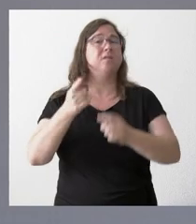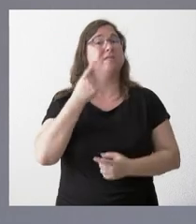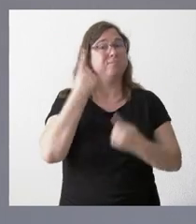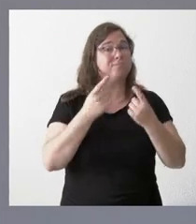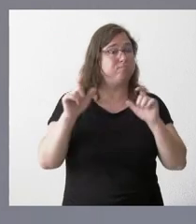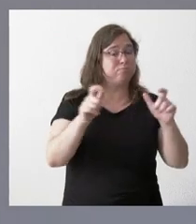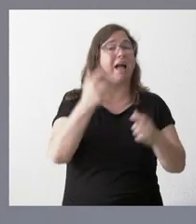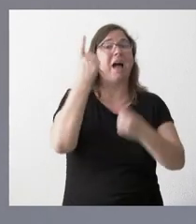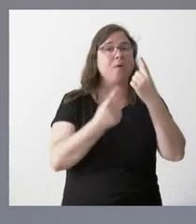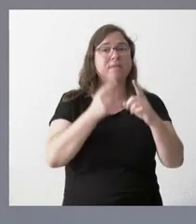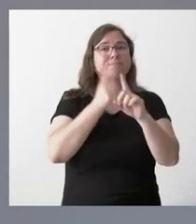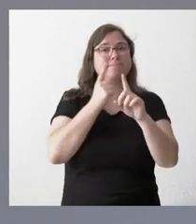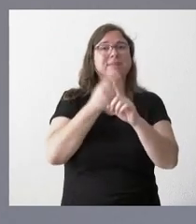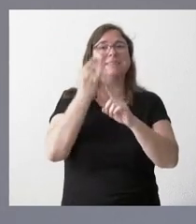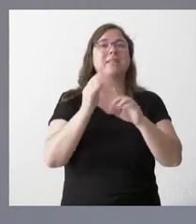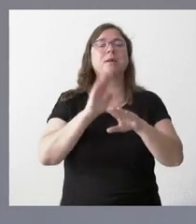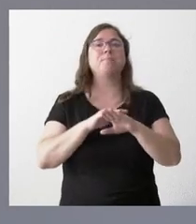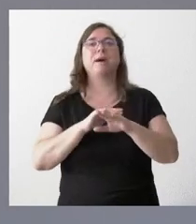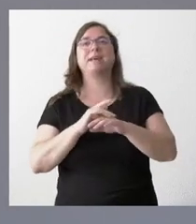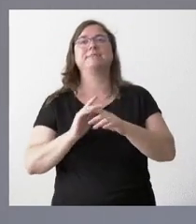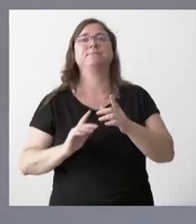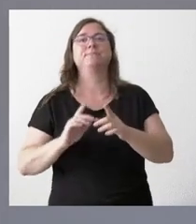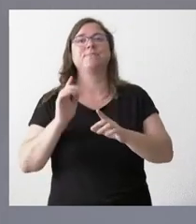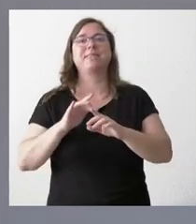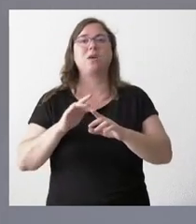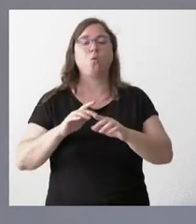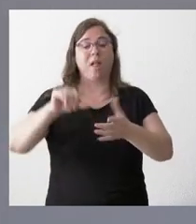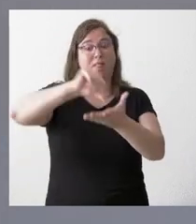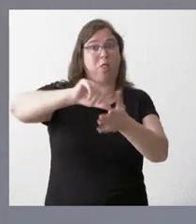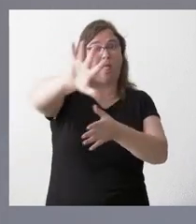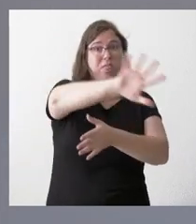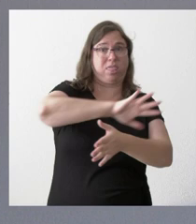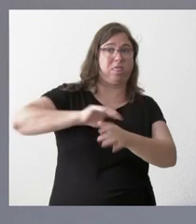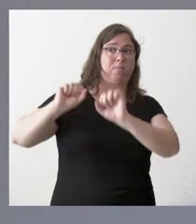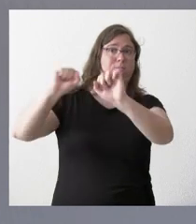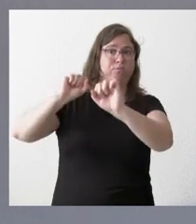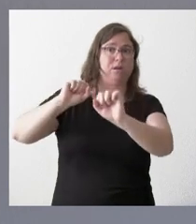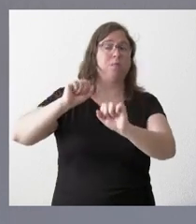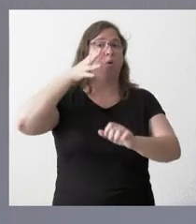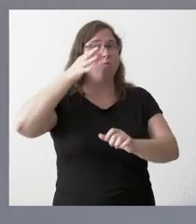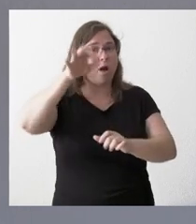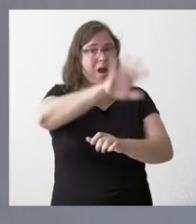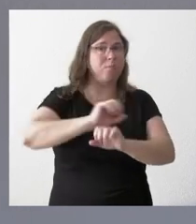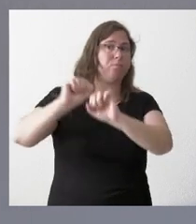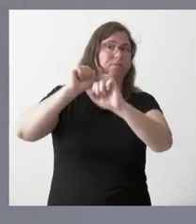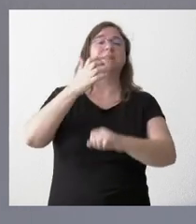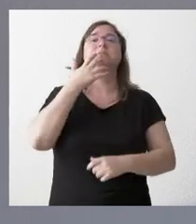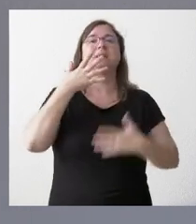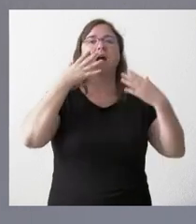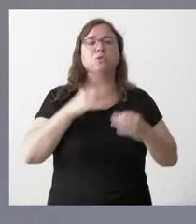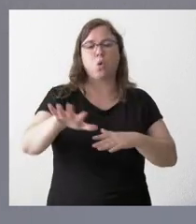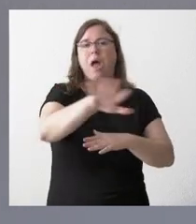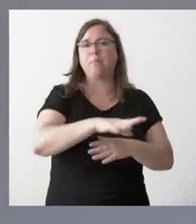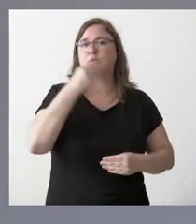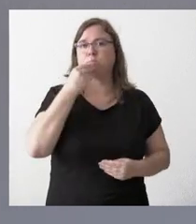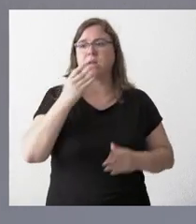dedica en algunas ocasiones a tener que defender lo que son los cascos urbanos. Lógicamente, si tenemos más garantizado ese ámbito durante todo el